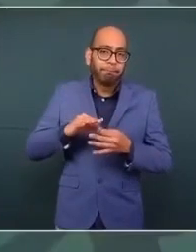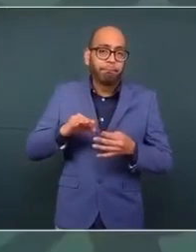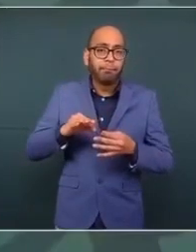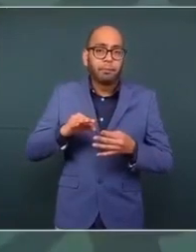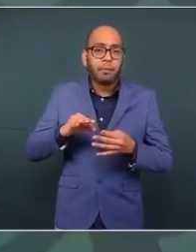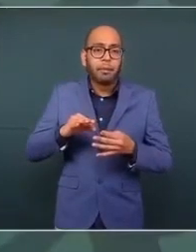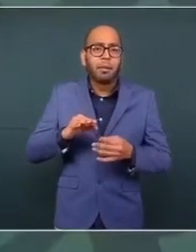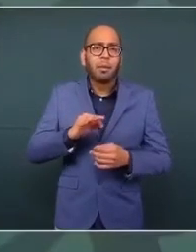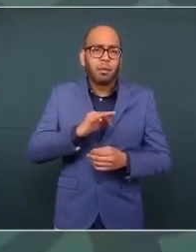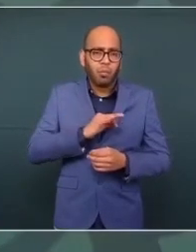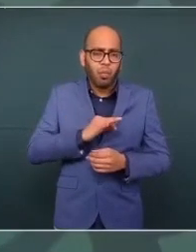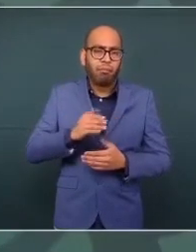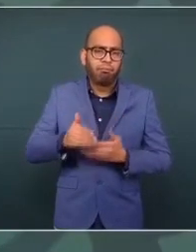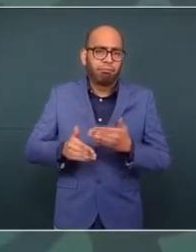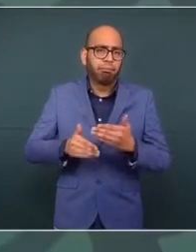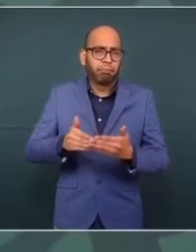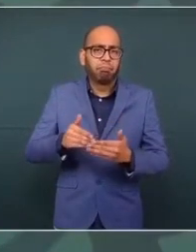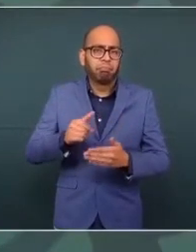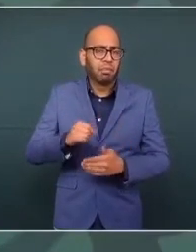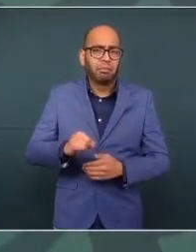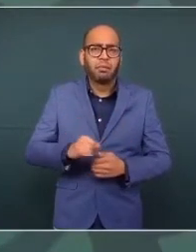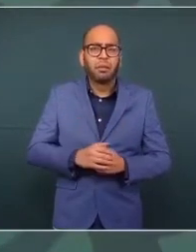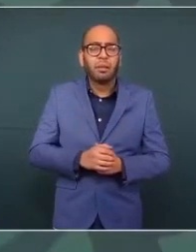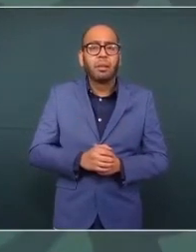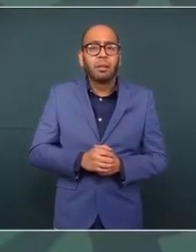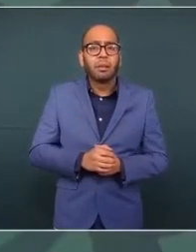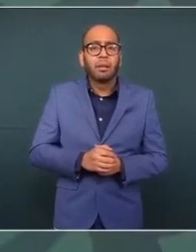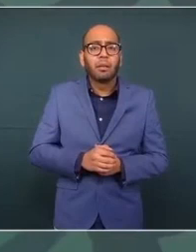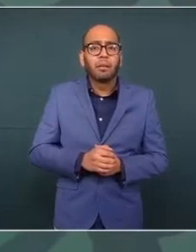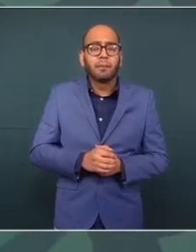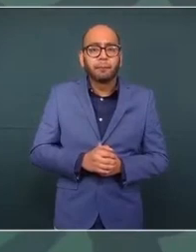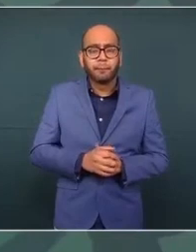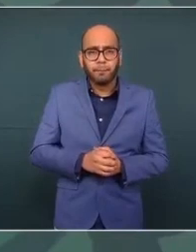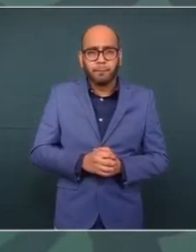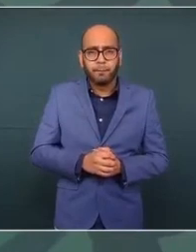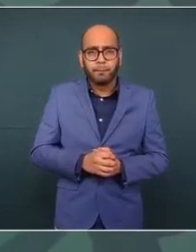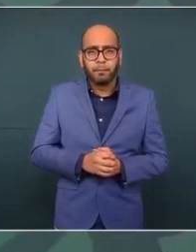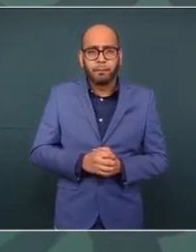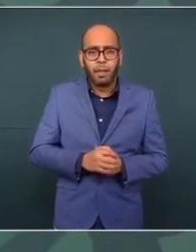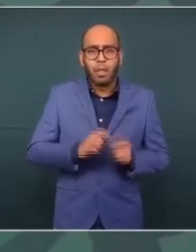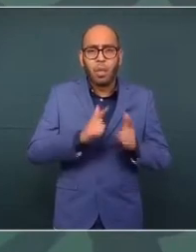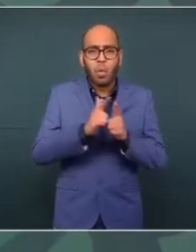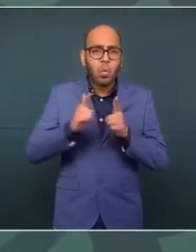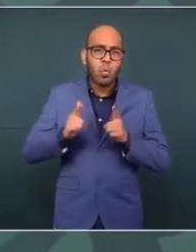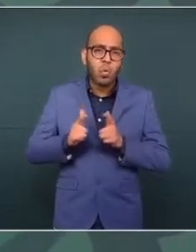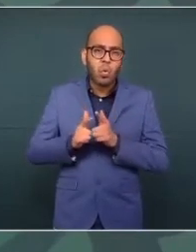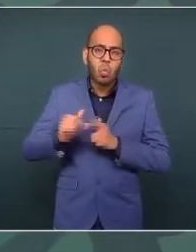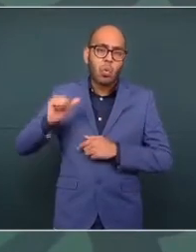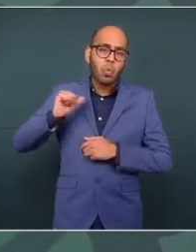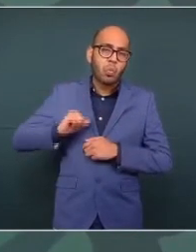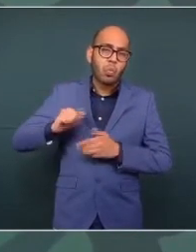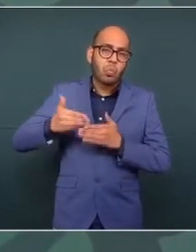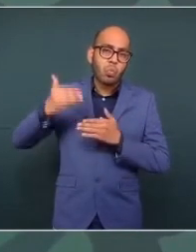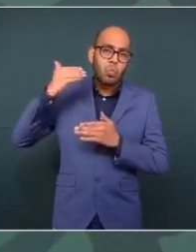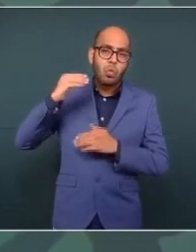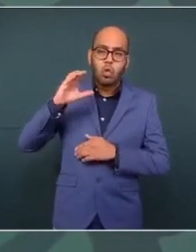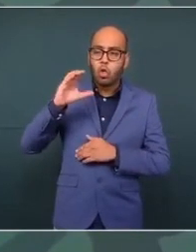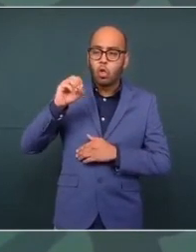podría seguirse aplicando que los conservadores pues eran reaccionarios.